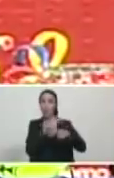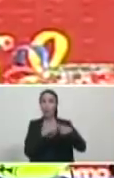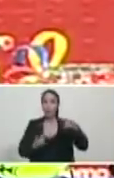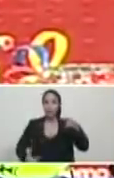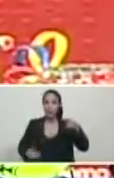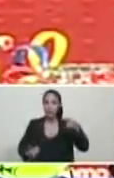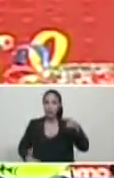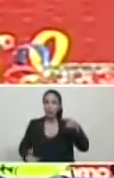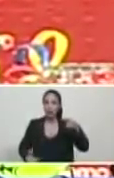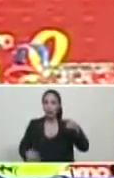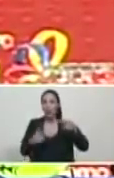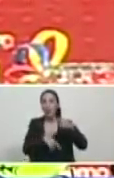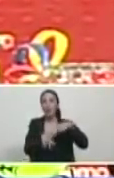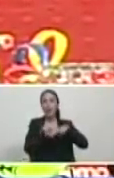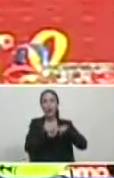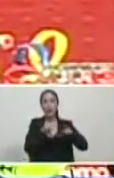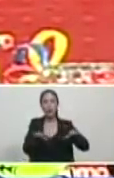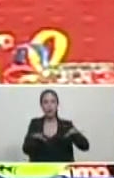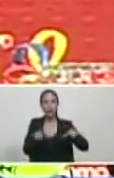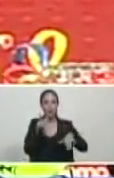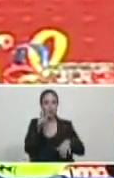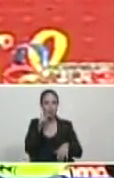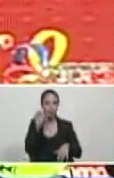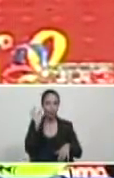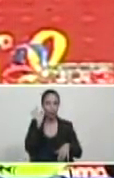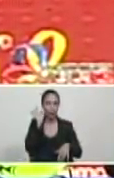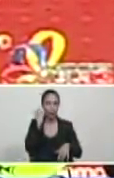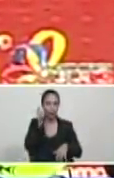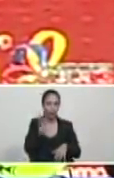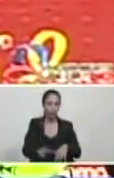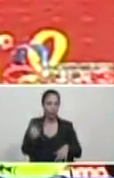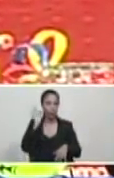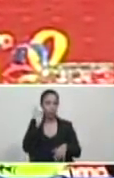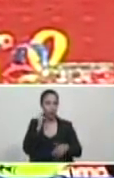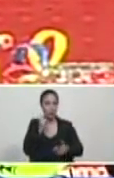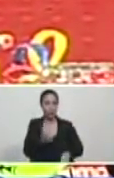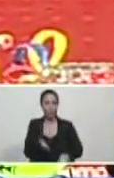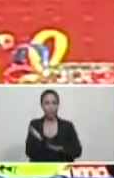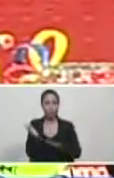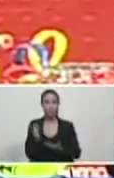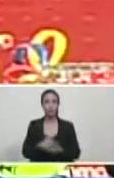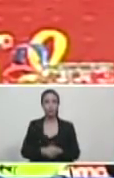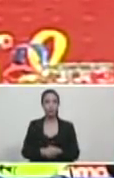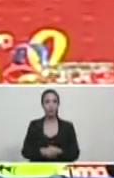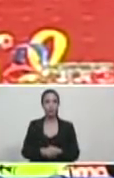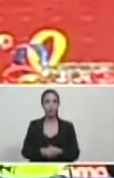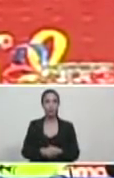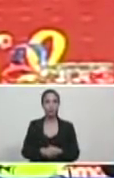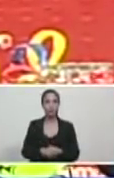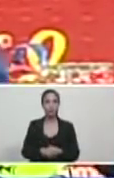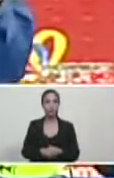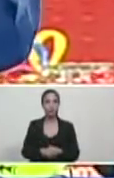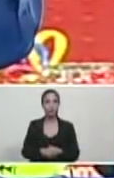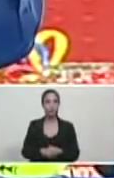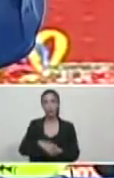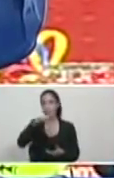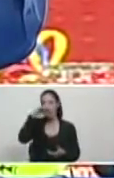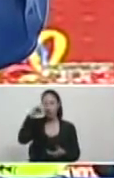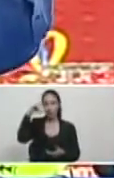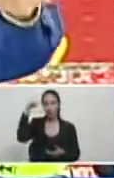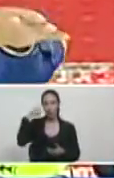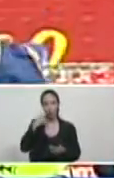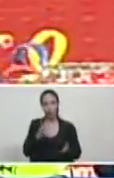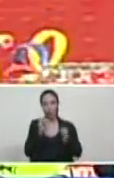nacional de la mini muchachada, Escarle del Valle Guzmán Betancur. Escarle, que Dios te bendiga,